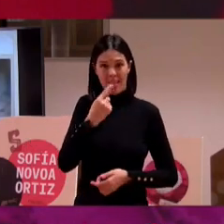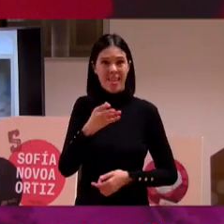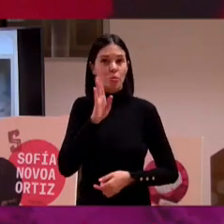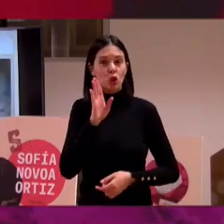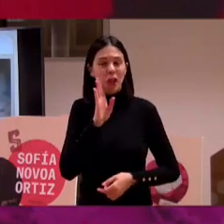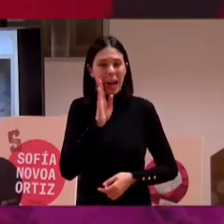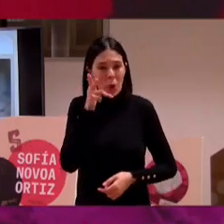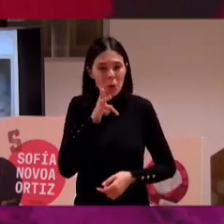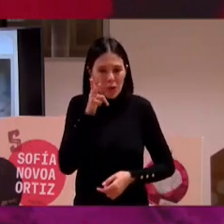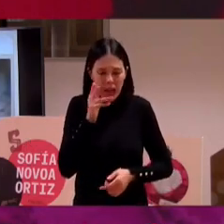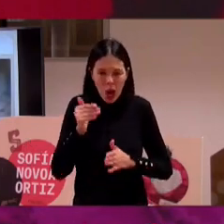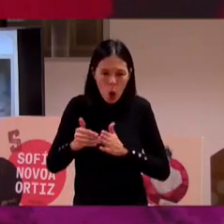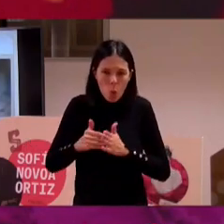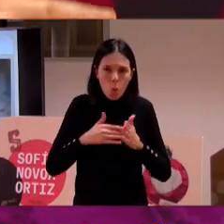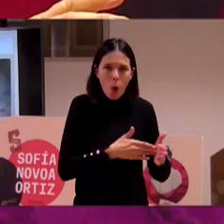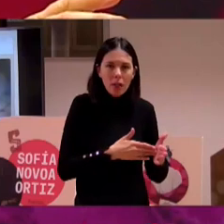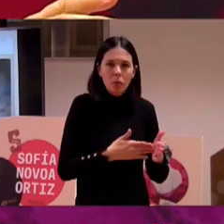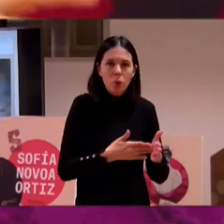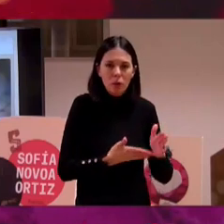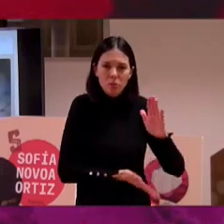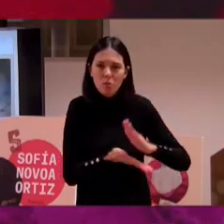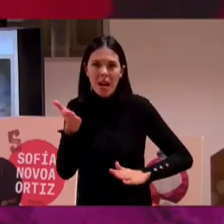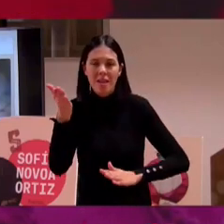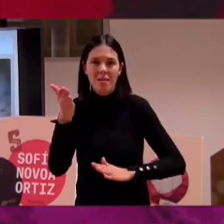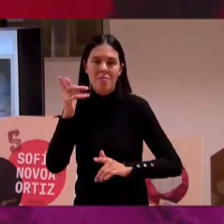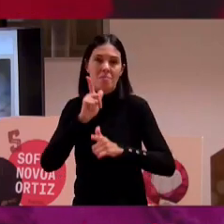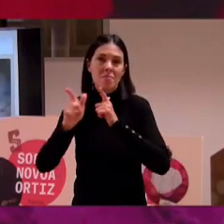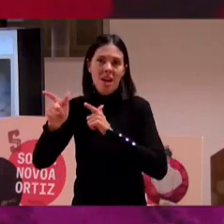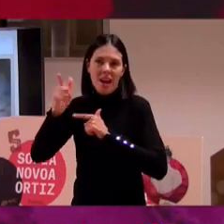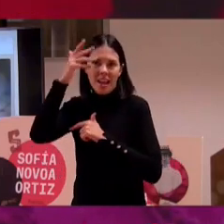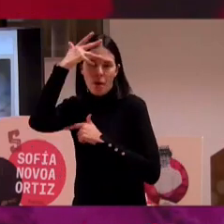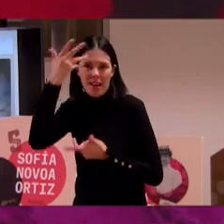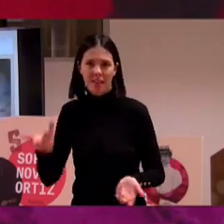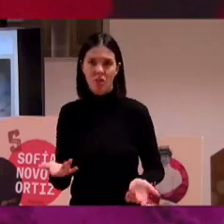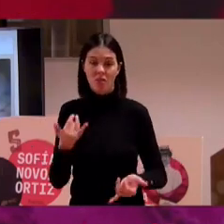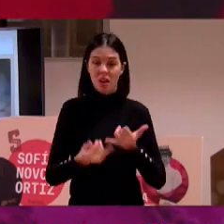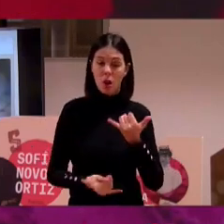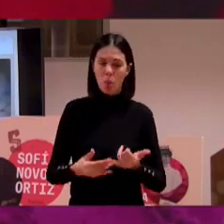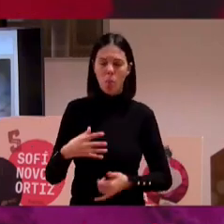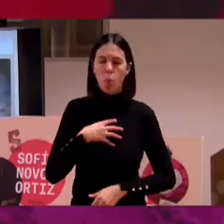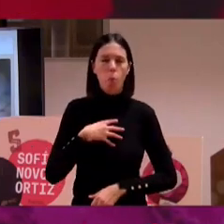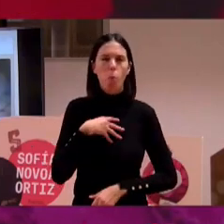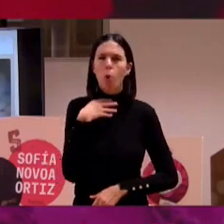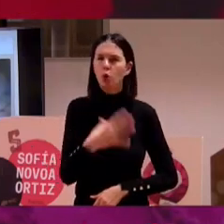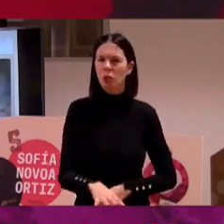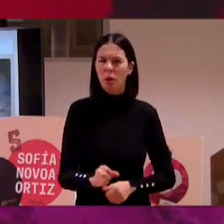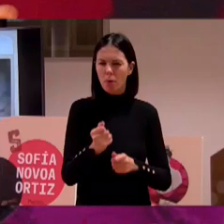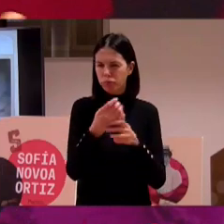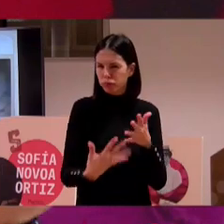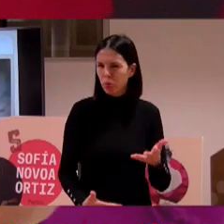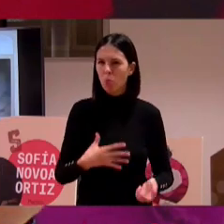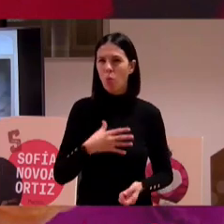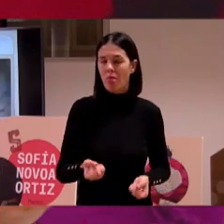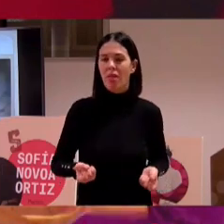era o porto de saída cara a América. Entón, tiña moitas posibilidades de